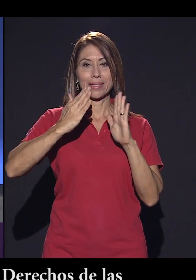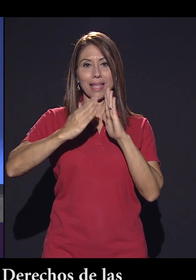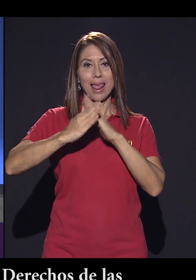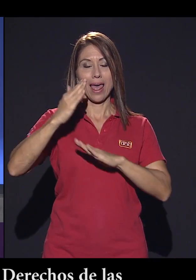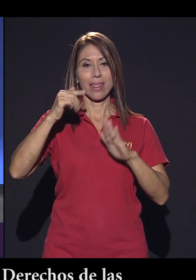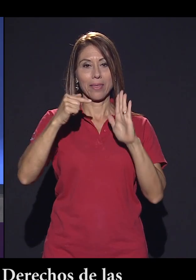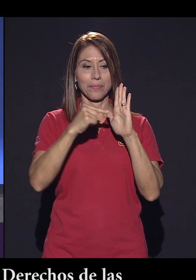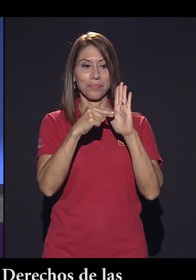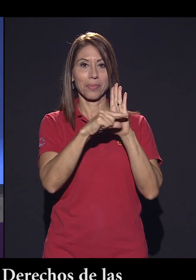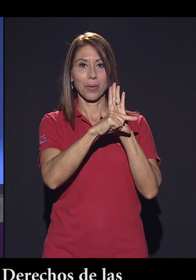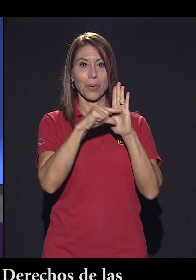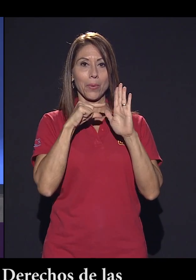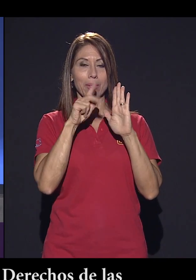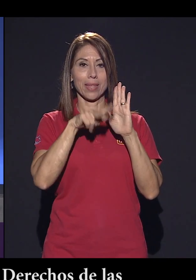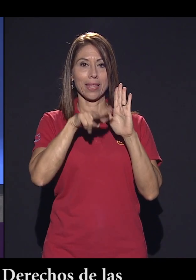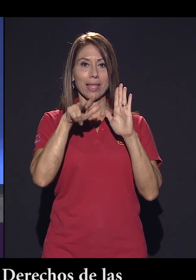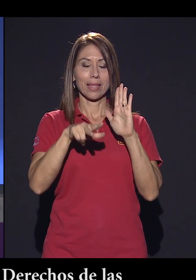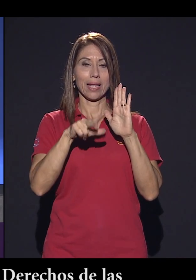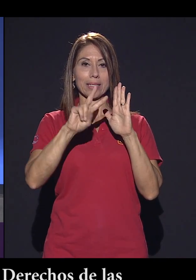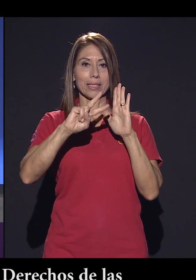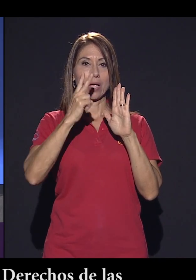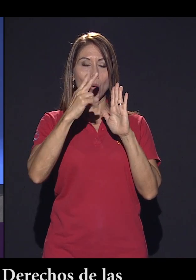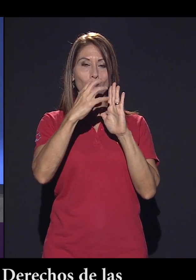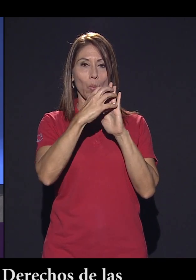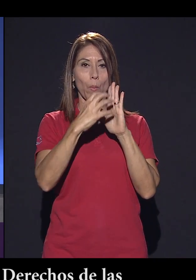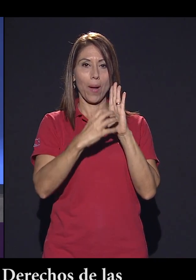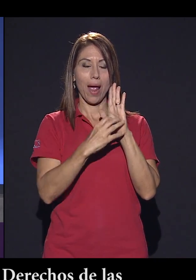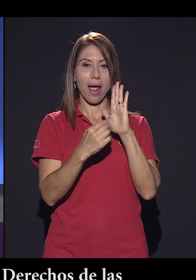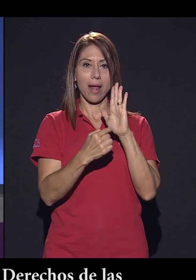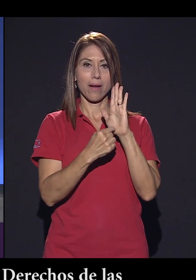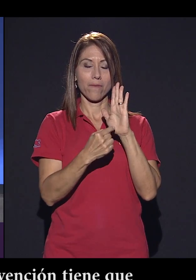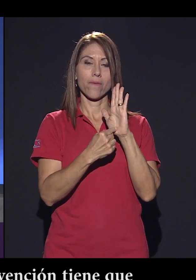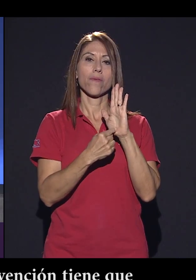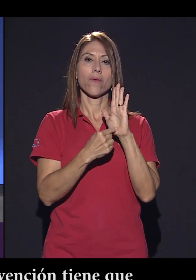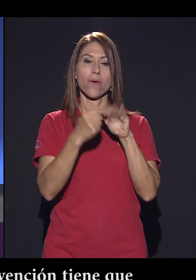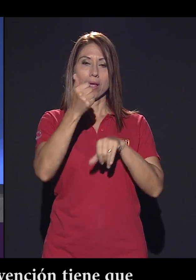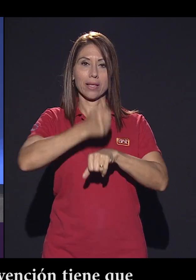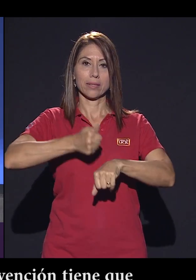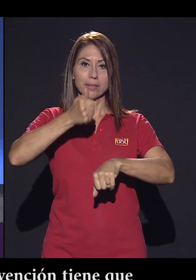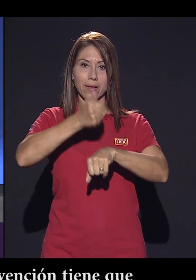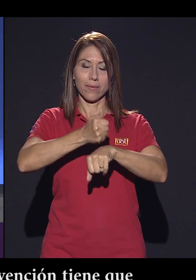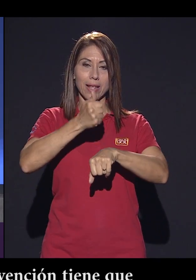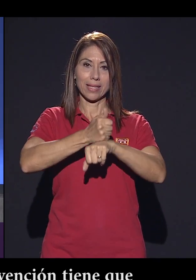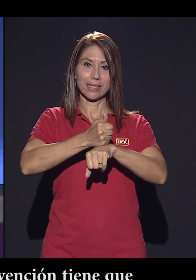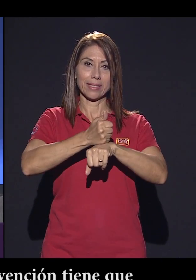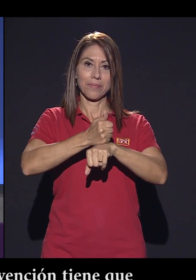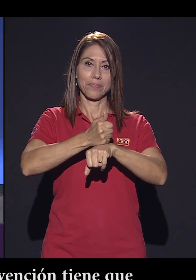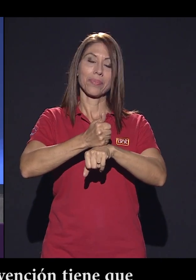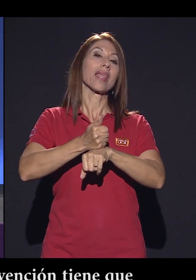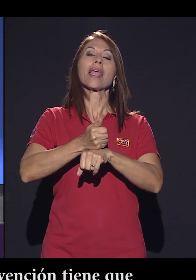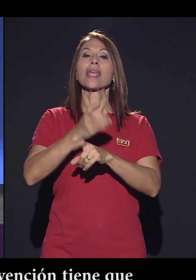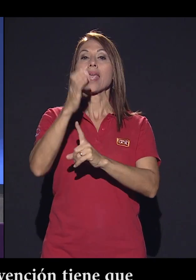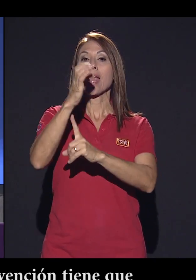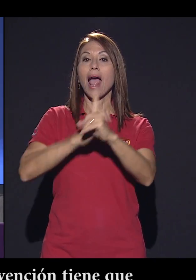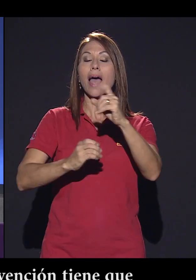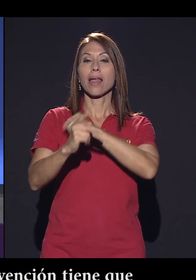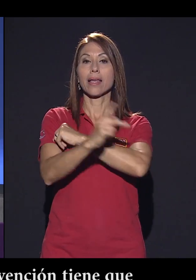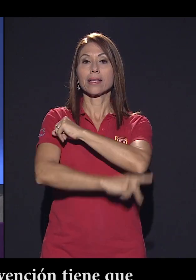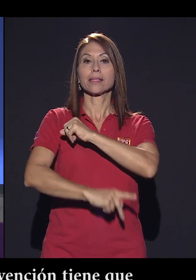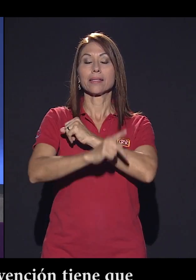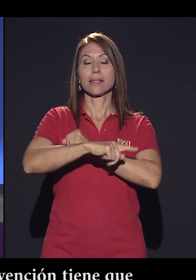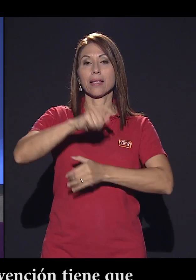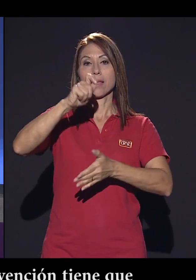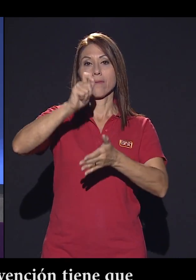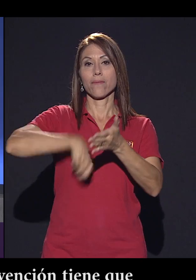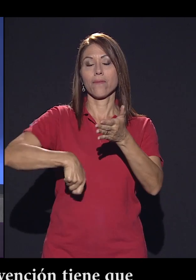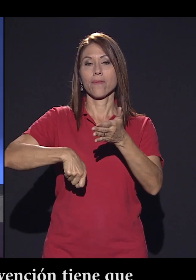con Discapacidad, en su segundo párrafo, establece que cada